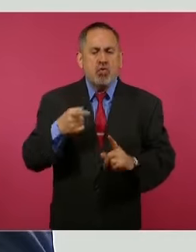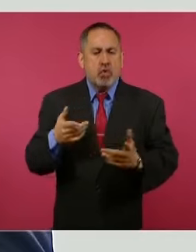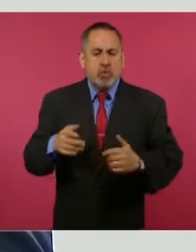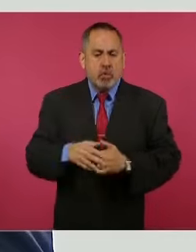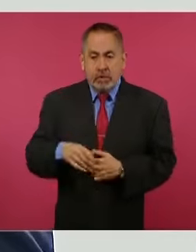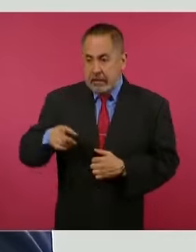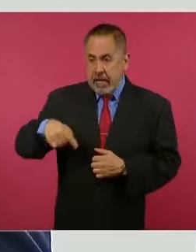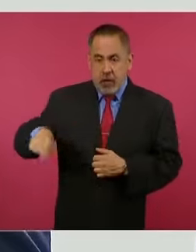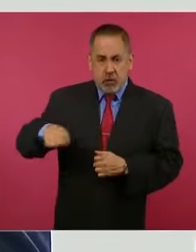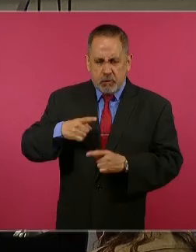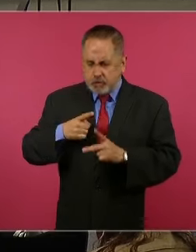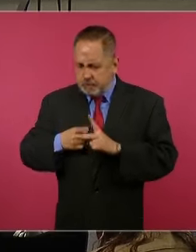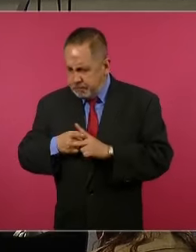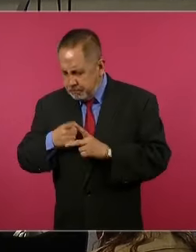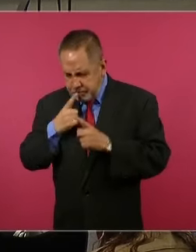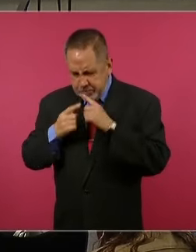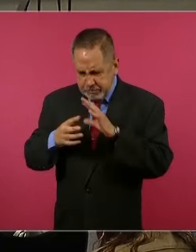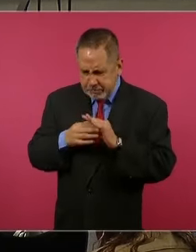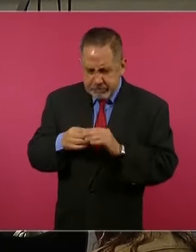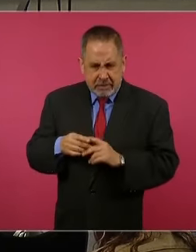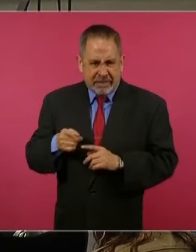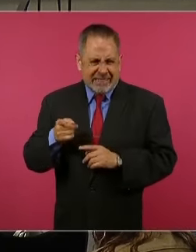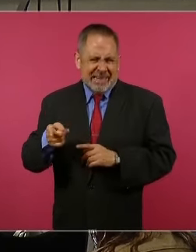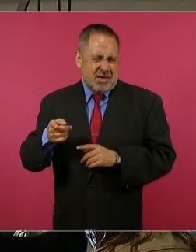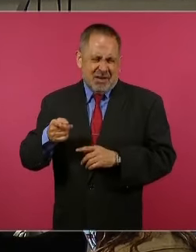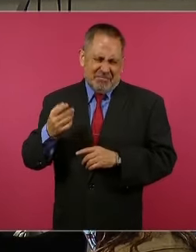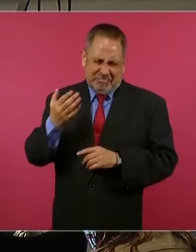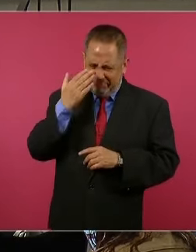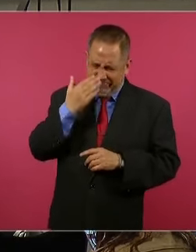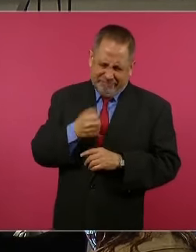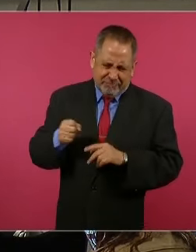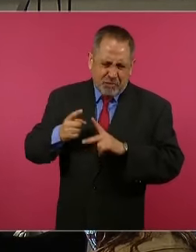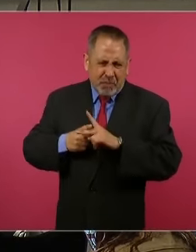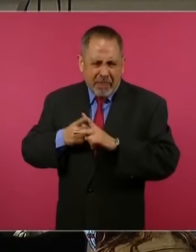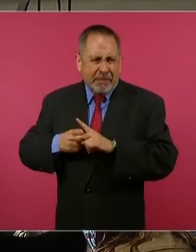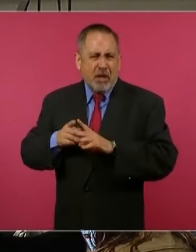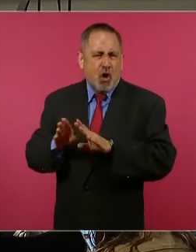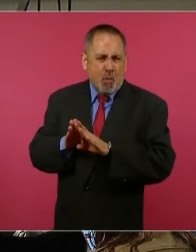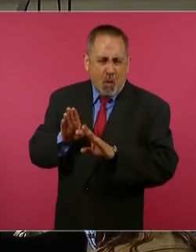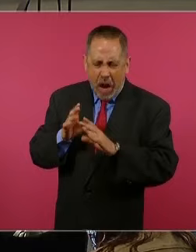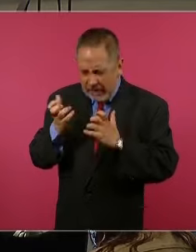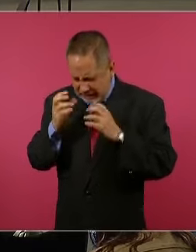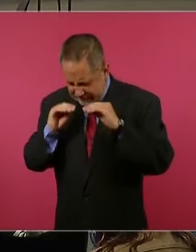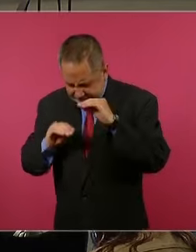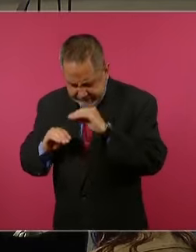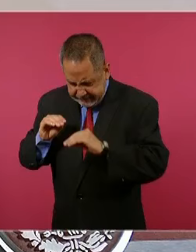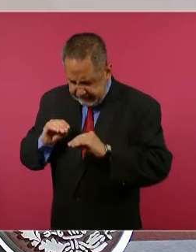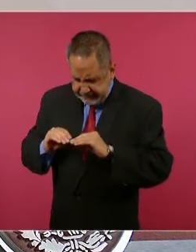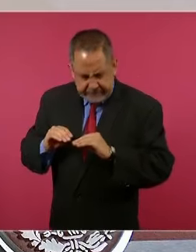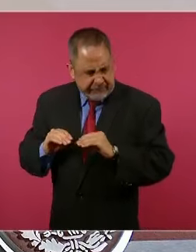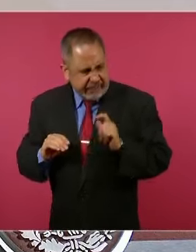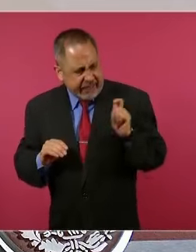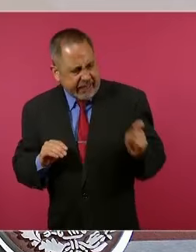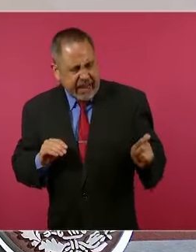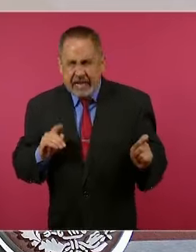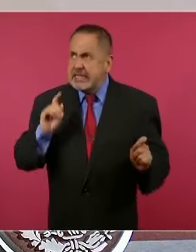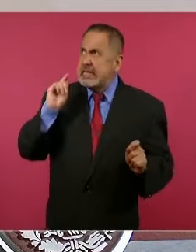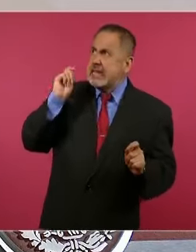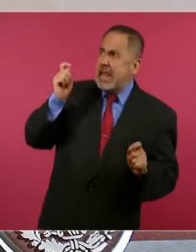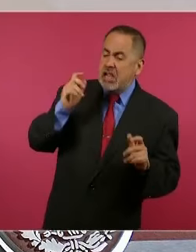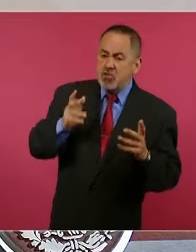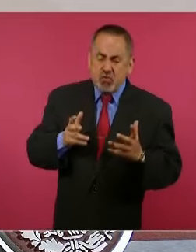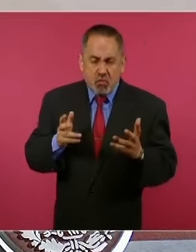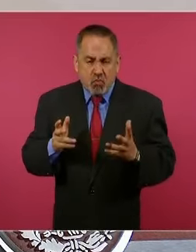realizan cálculos muy precisos con fórmulas que están acordes a los comportamientos y por ejemplo en este caso cuando